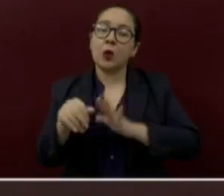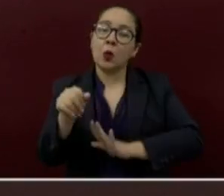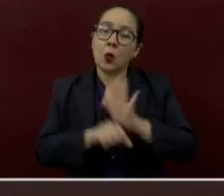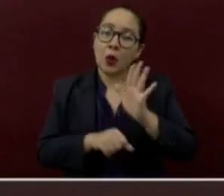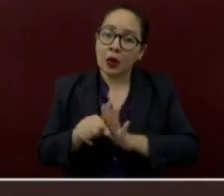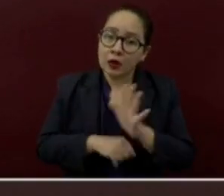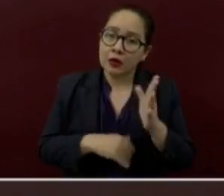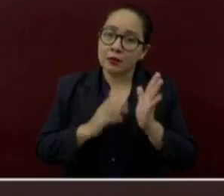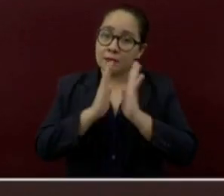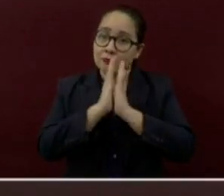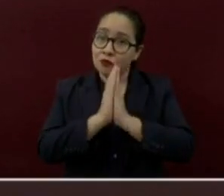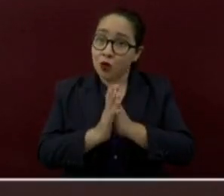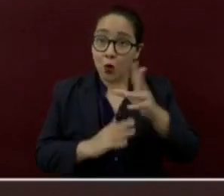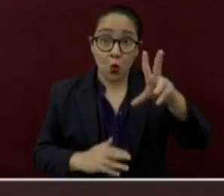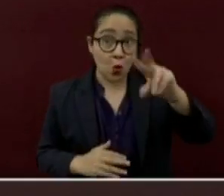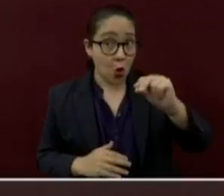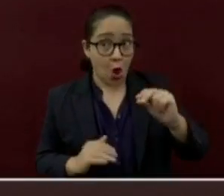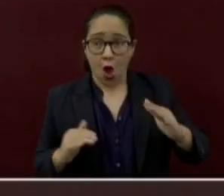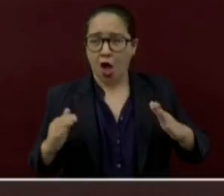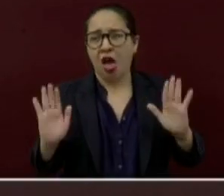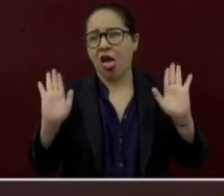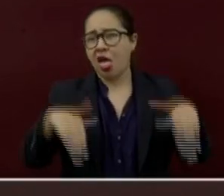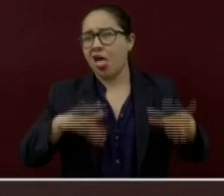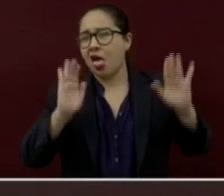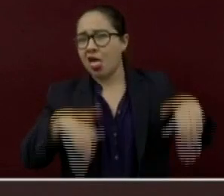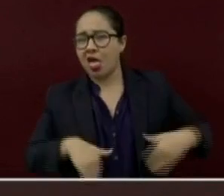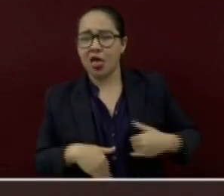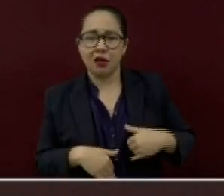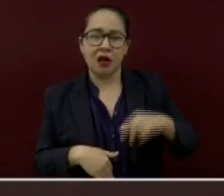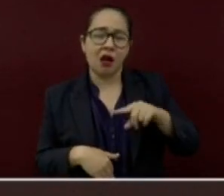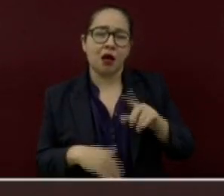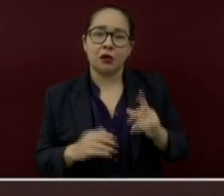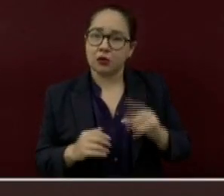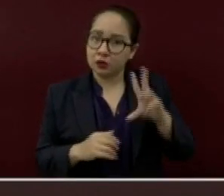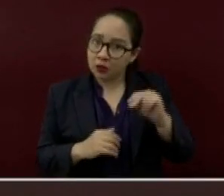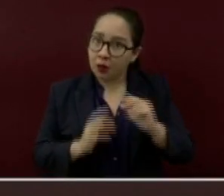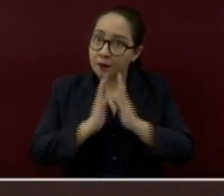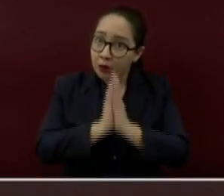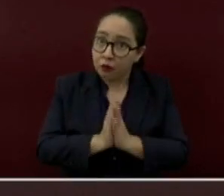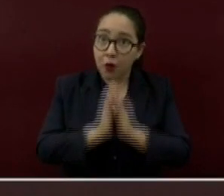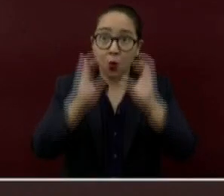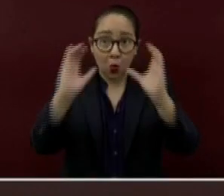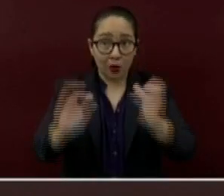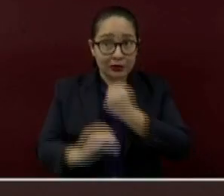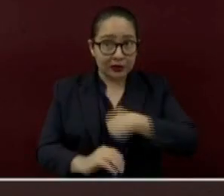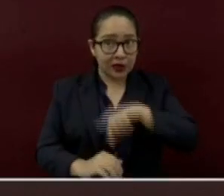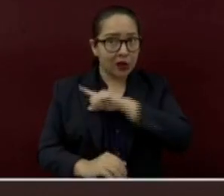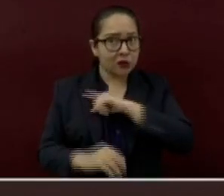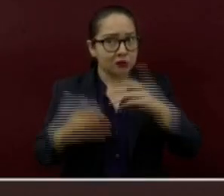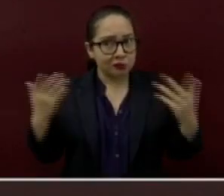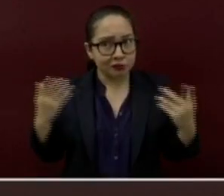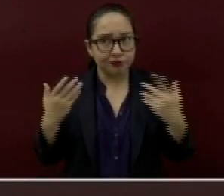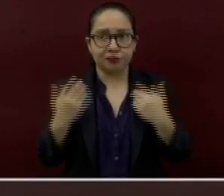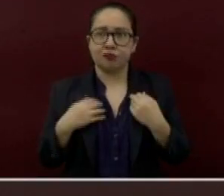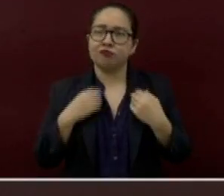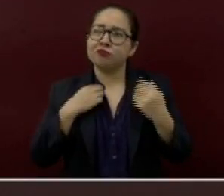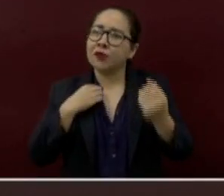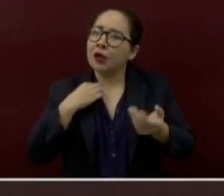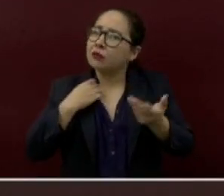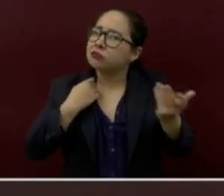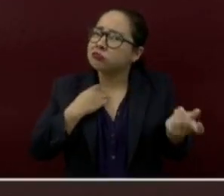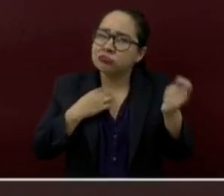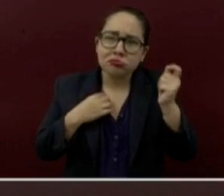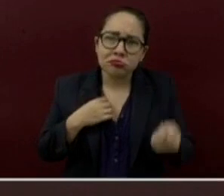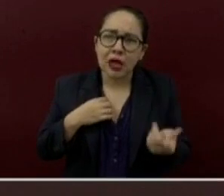no se confíen que cuiden su salud es decir ahora que se